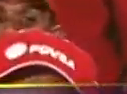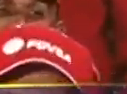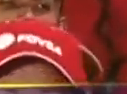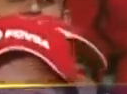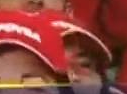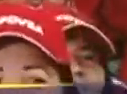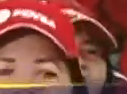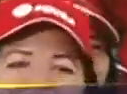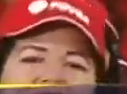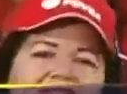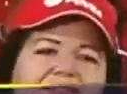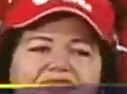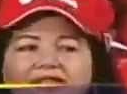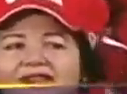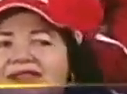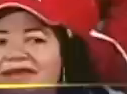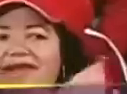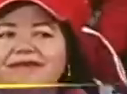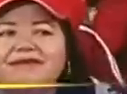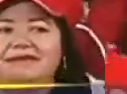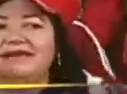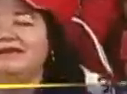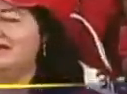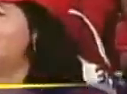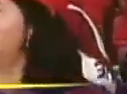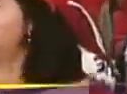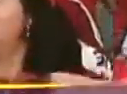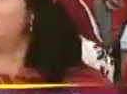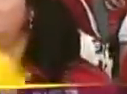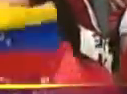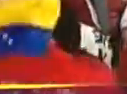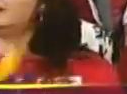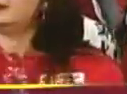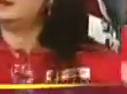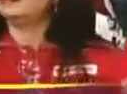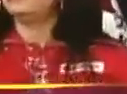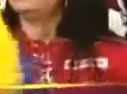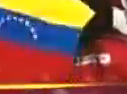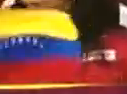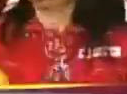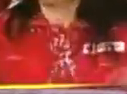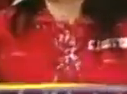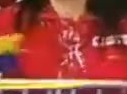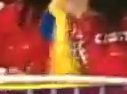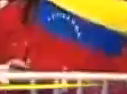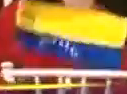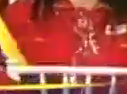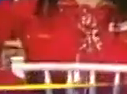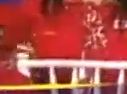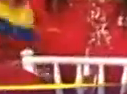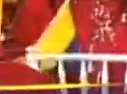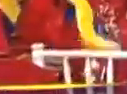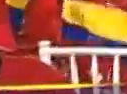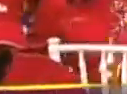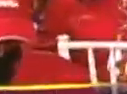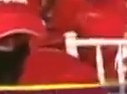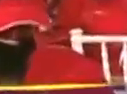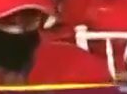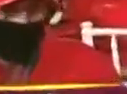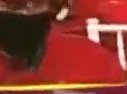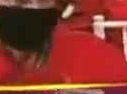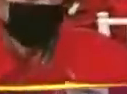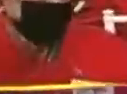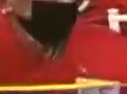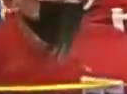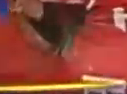unilaterales violatorias del derecho internacional. Así ha dado a conocer conocer también nuestro país la verdad en todo el mundo de lo